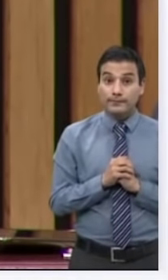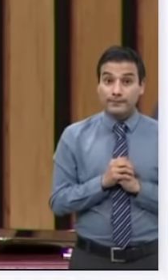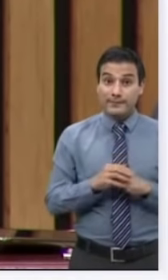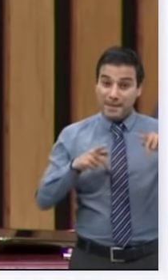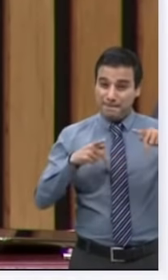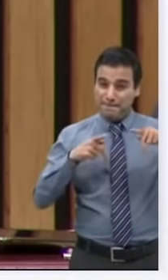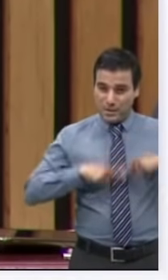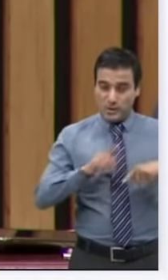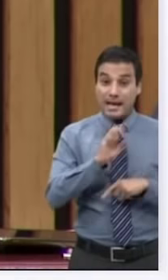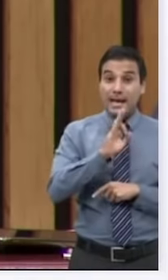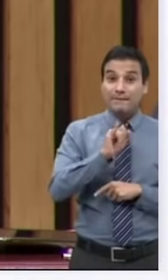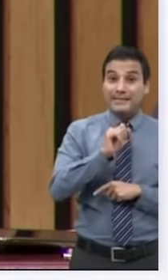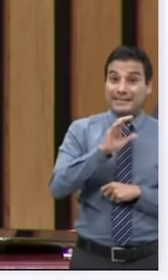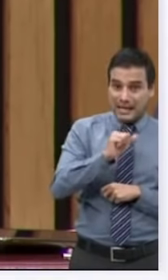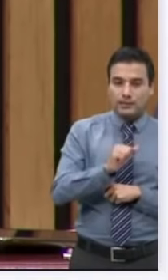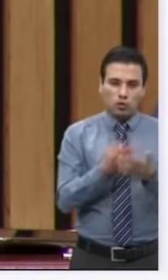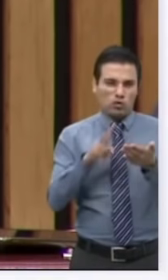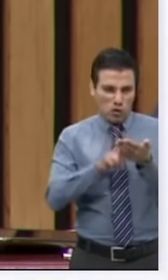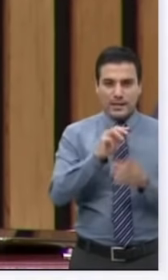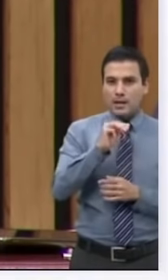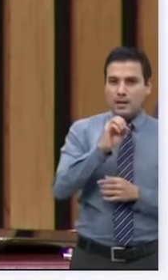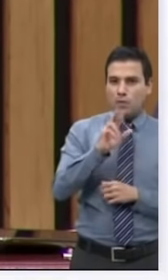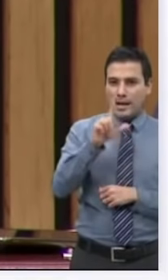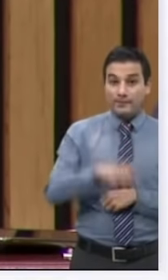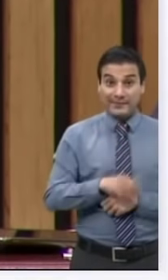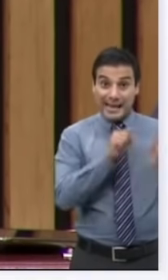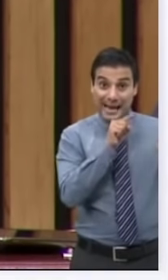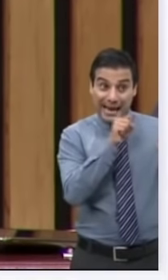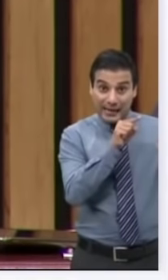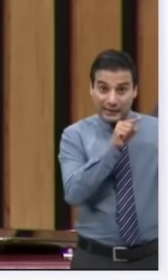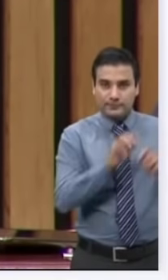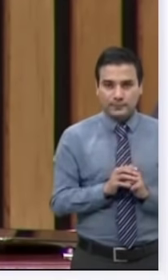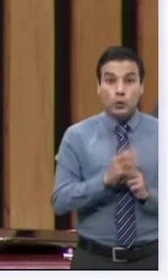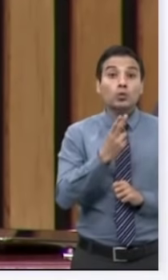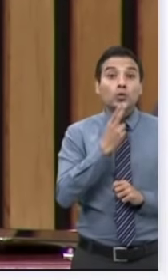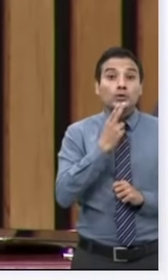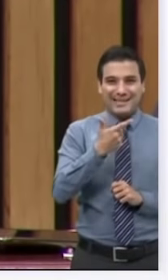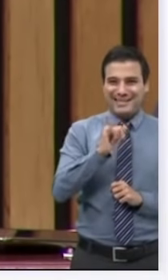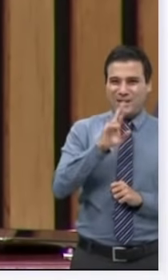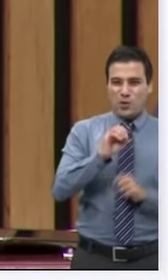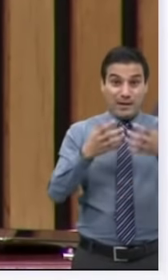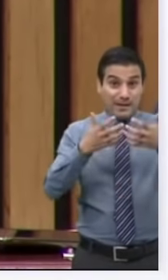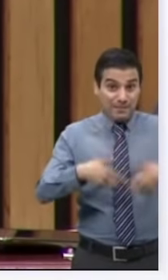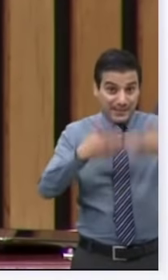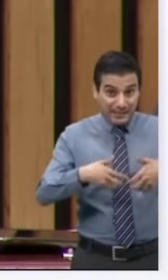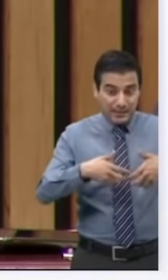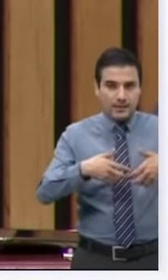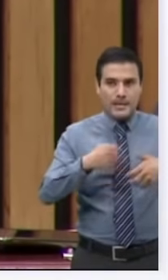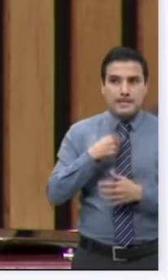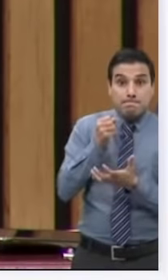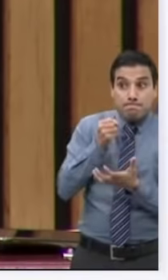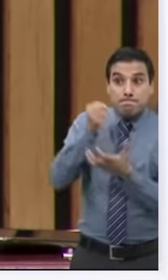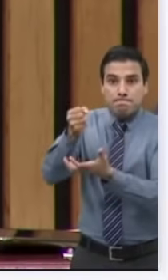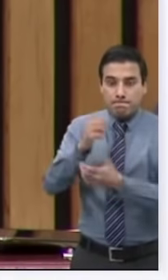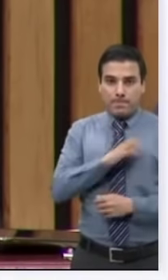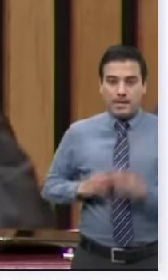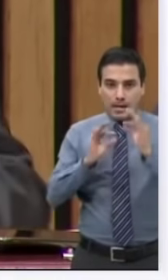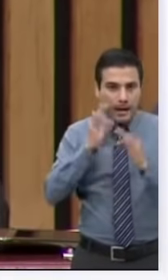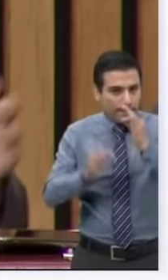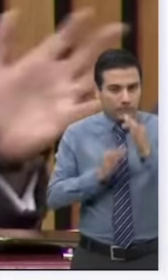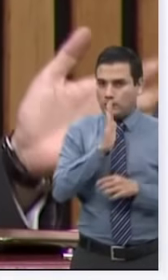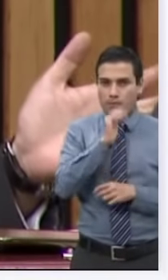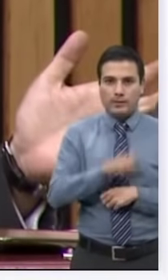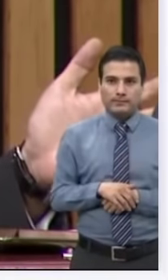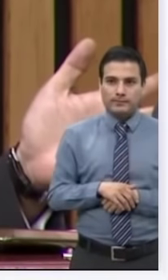que son personas físicas y a la vez personas morales no metan el giro empresarial la campaña aquí se